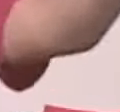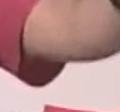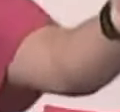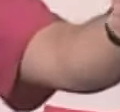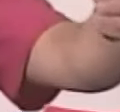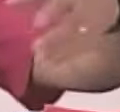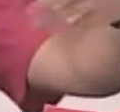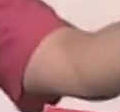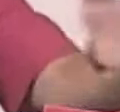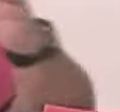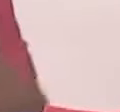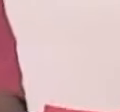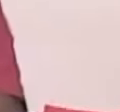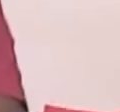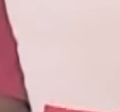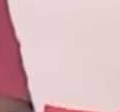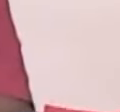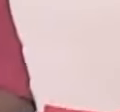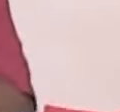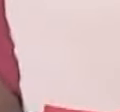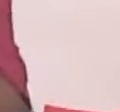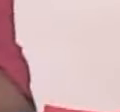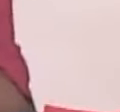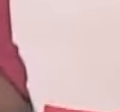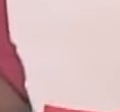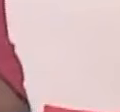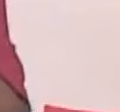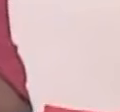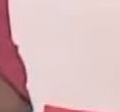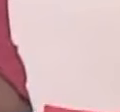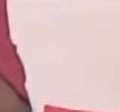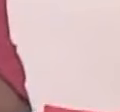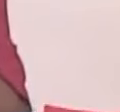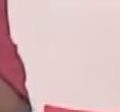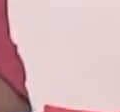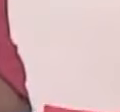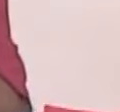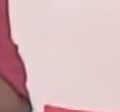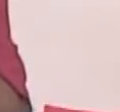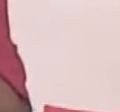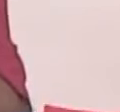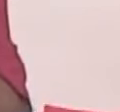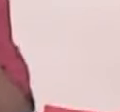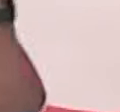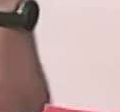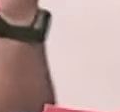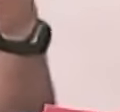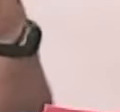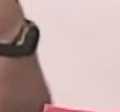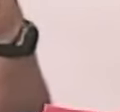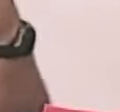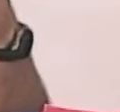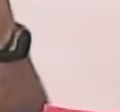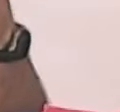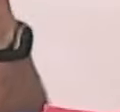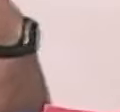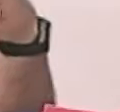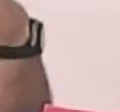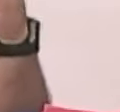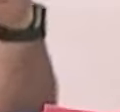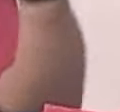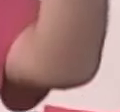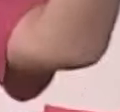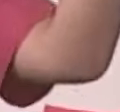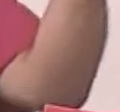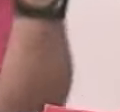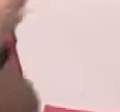hacía cuando era presidente de Narnia, aquí en Venezuela, cuánta gente metía o cuánta gente llevaba. Imagínate ahora que era el presidente del